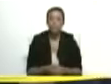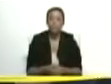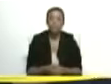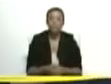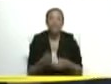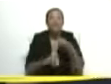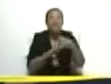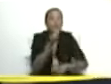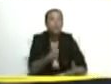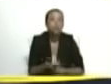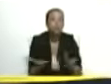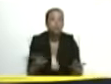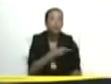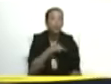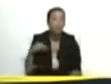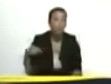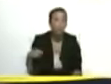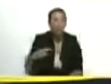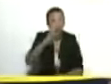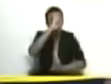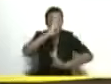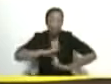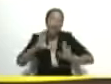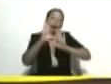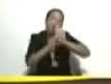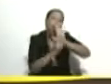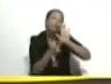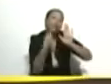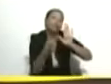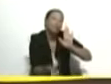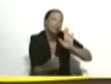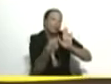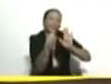¿Y qué hicimos nosotros? Primero, respetar la Constitución.